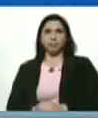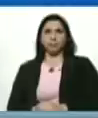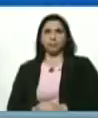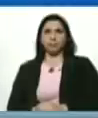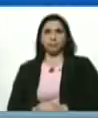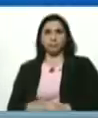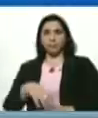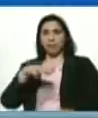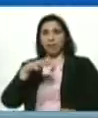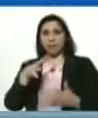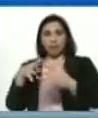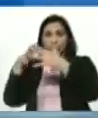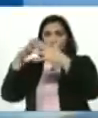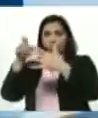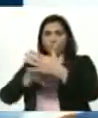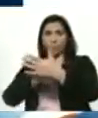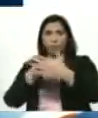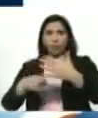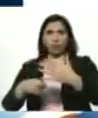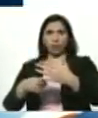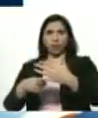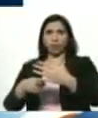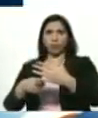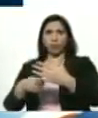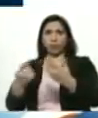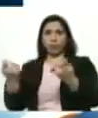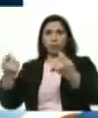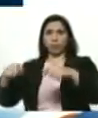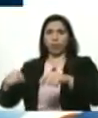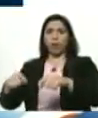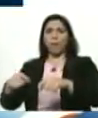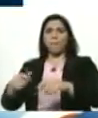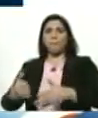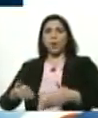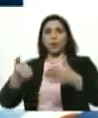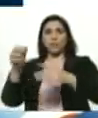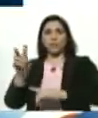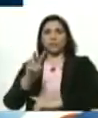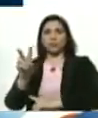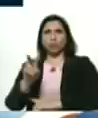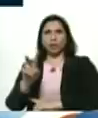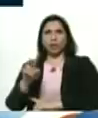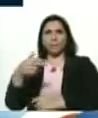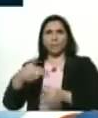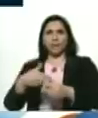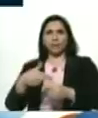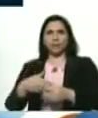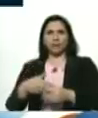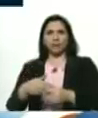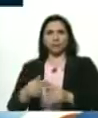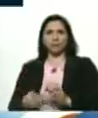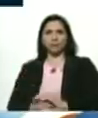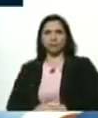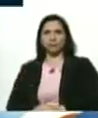eeuu prohíbe transar bonos de venezuela y de pedevesa ellos son los dueños del mundo